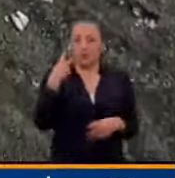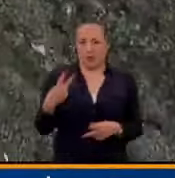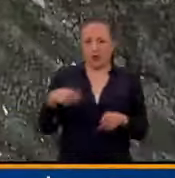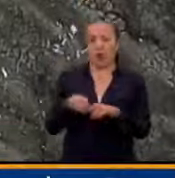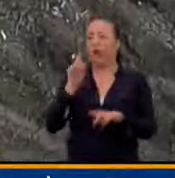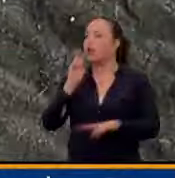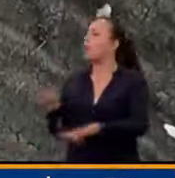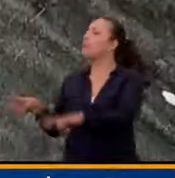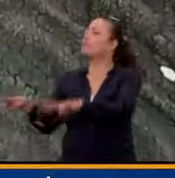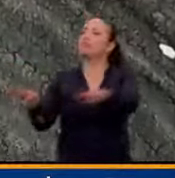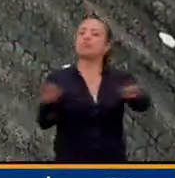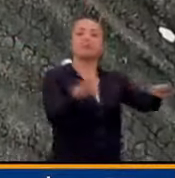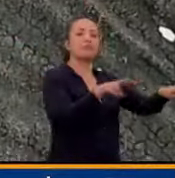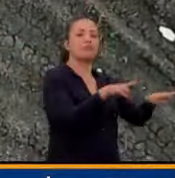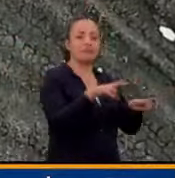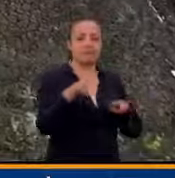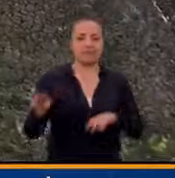todo.